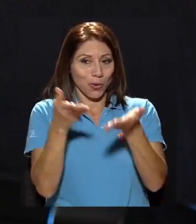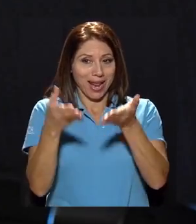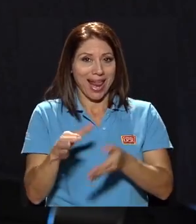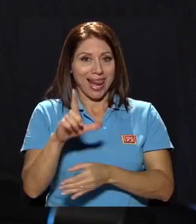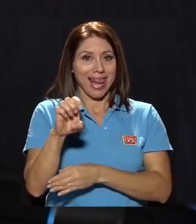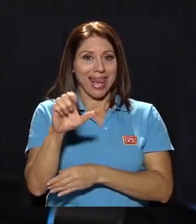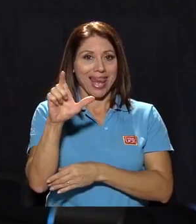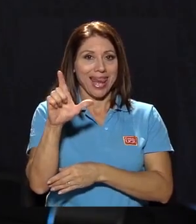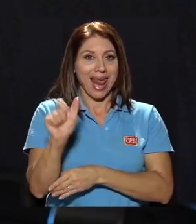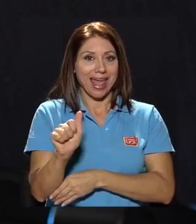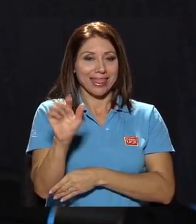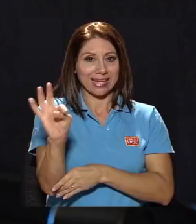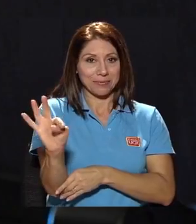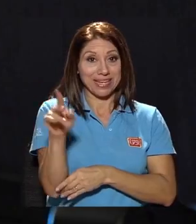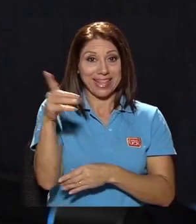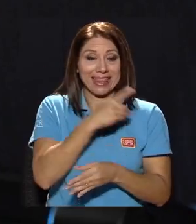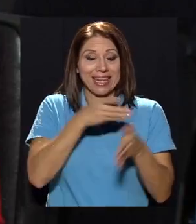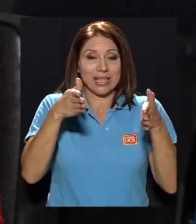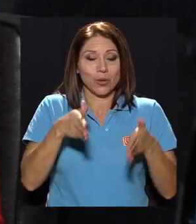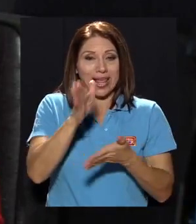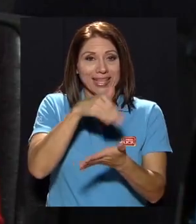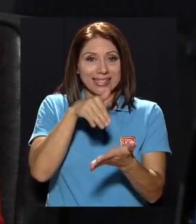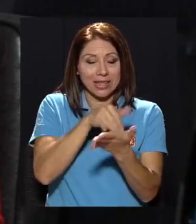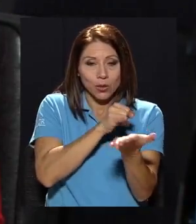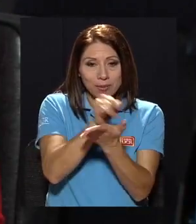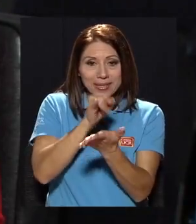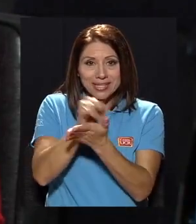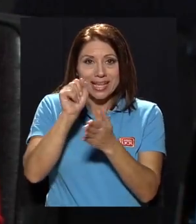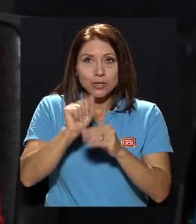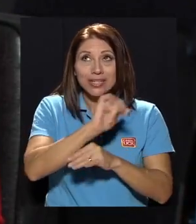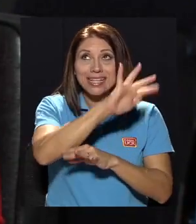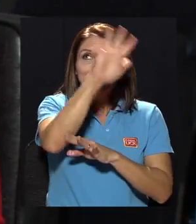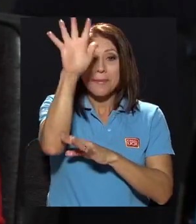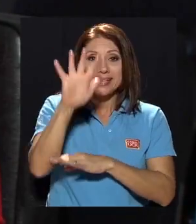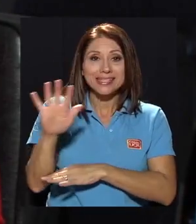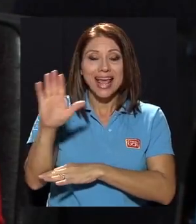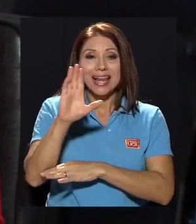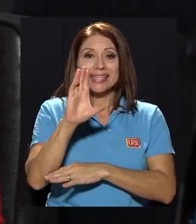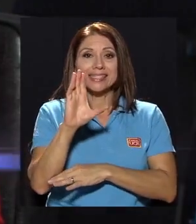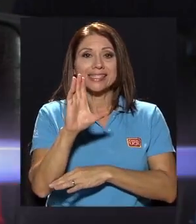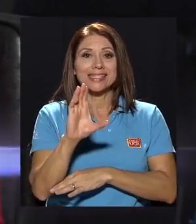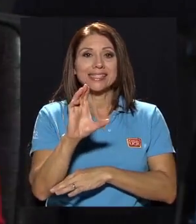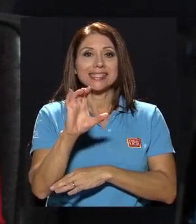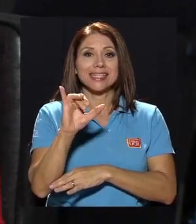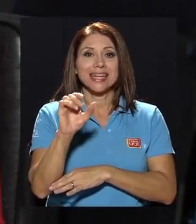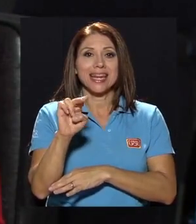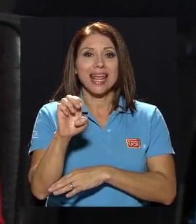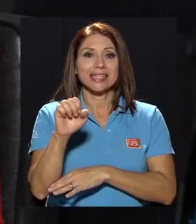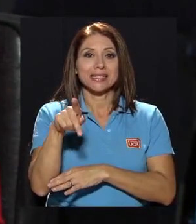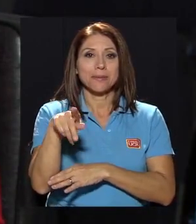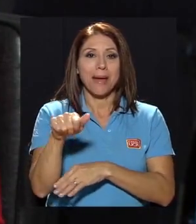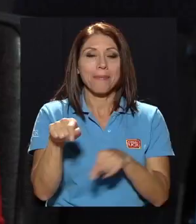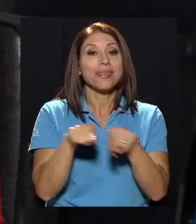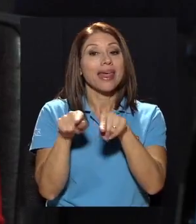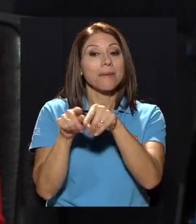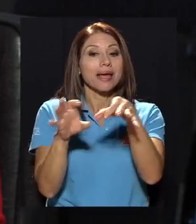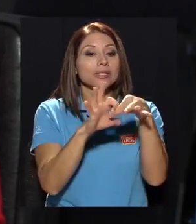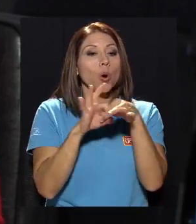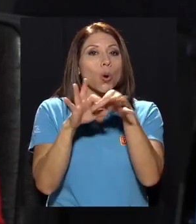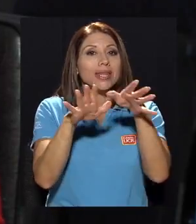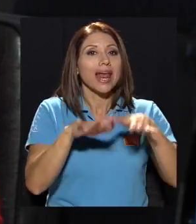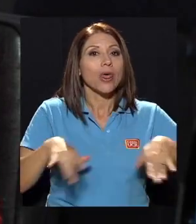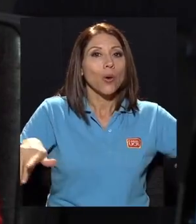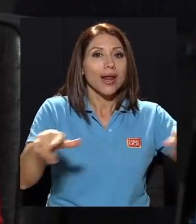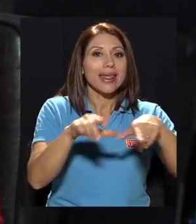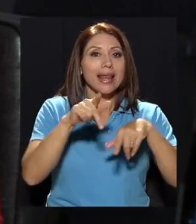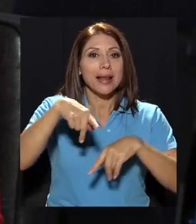es la directora del Centro de Investigaciones Espaciales CINESPA y además coordinadora del Planetario. Esta